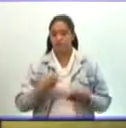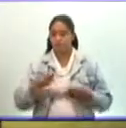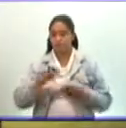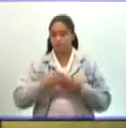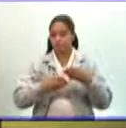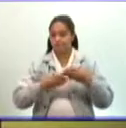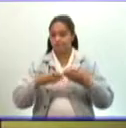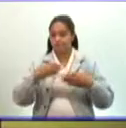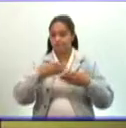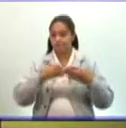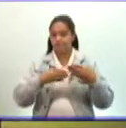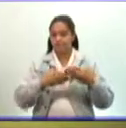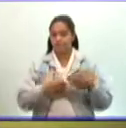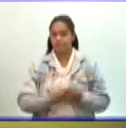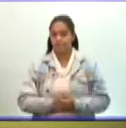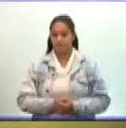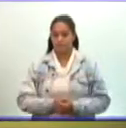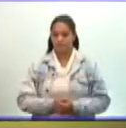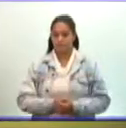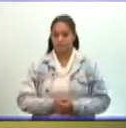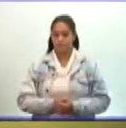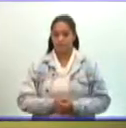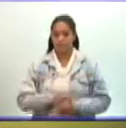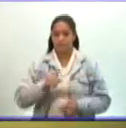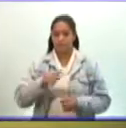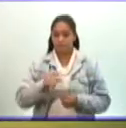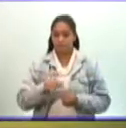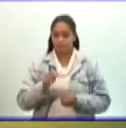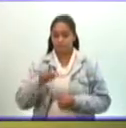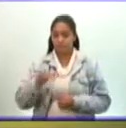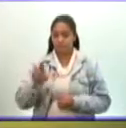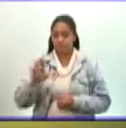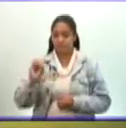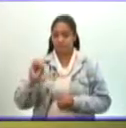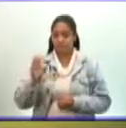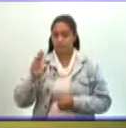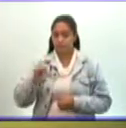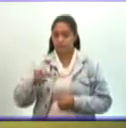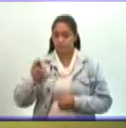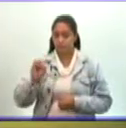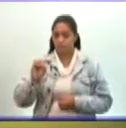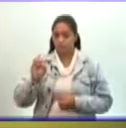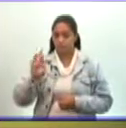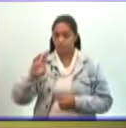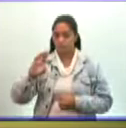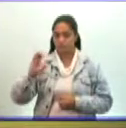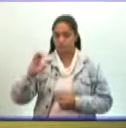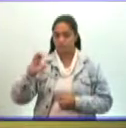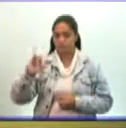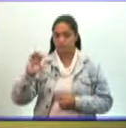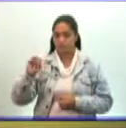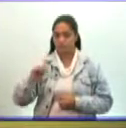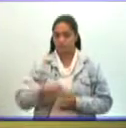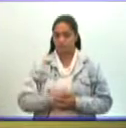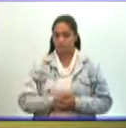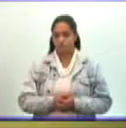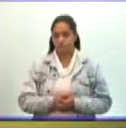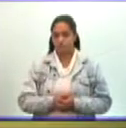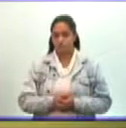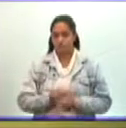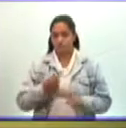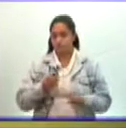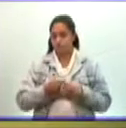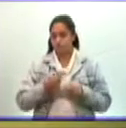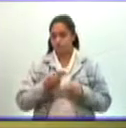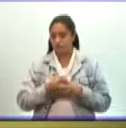las construcciones. Hay una proporción muy conocida que es la proporción áurea, que